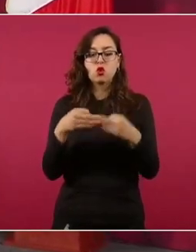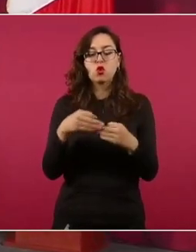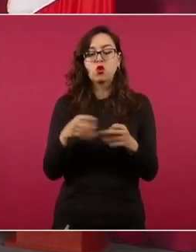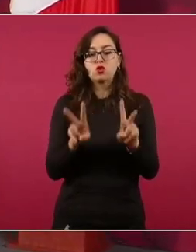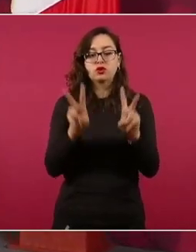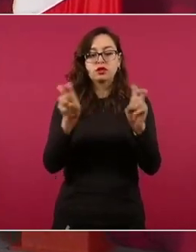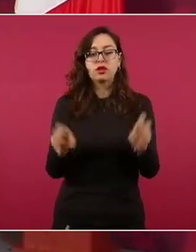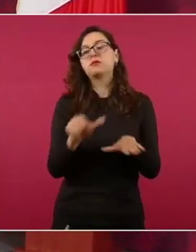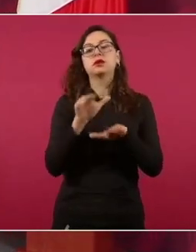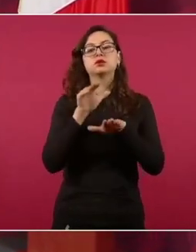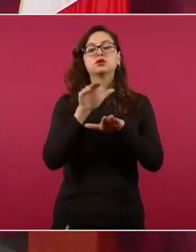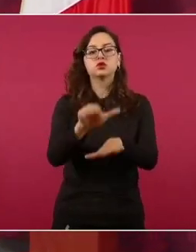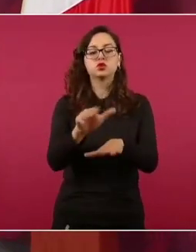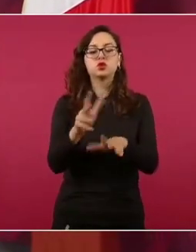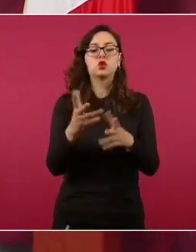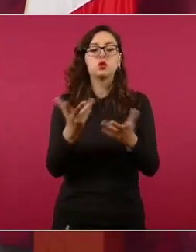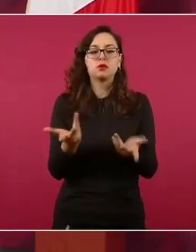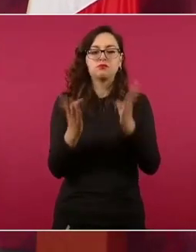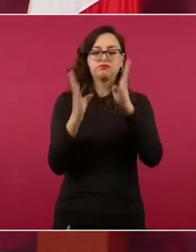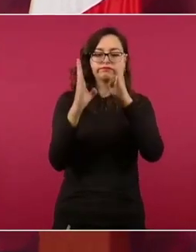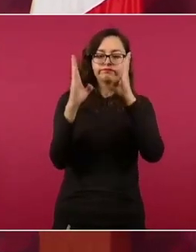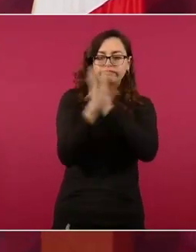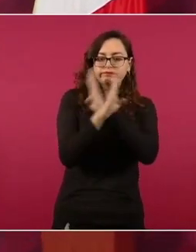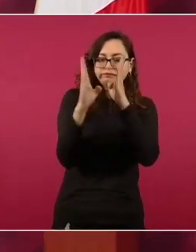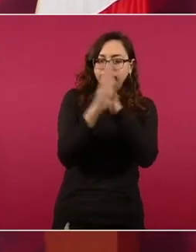de equipos de espionaje